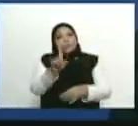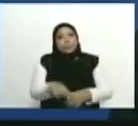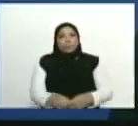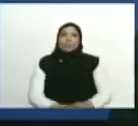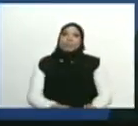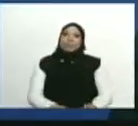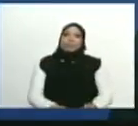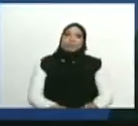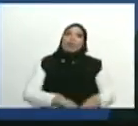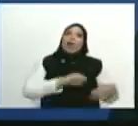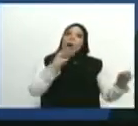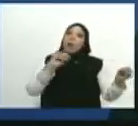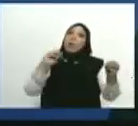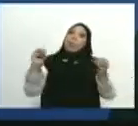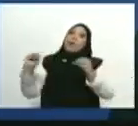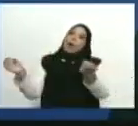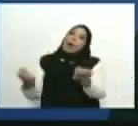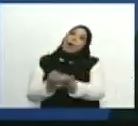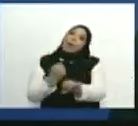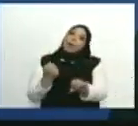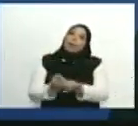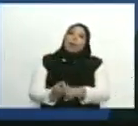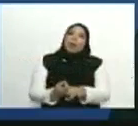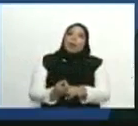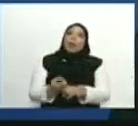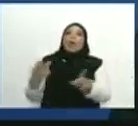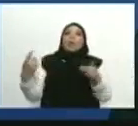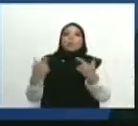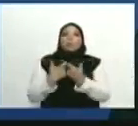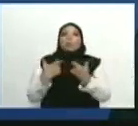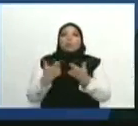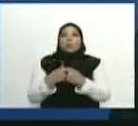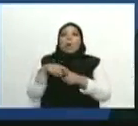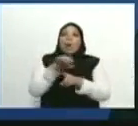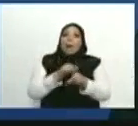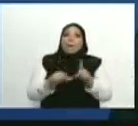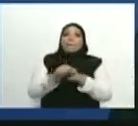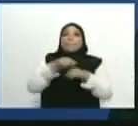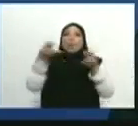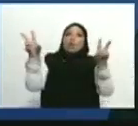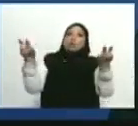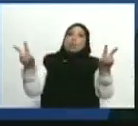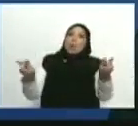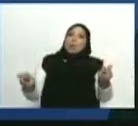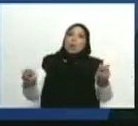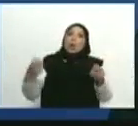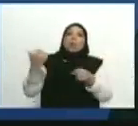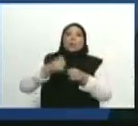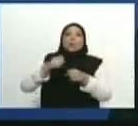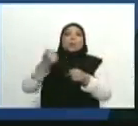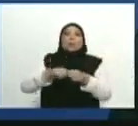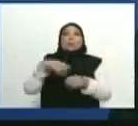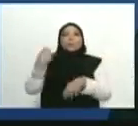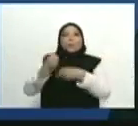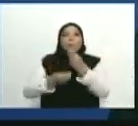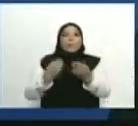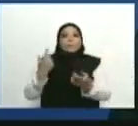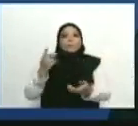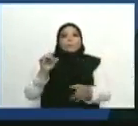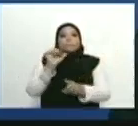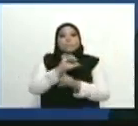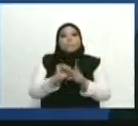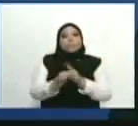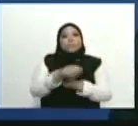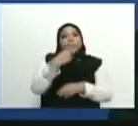de convocarnos a todos en una batalla ambiental. Hay una nueva batalla del lago, esa batalla es por el ambiente,